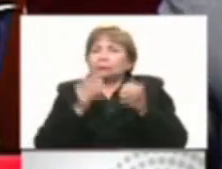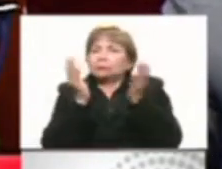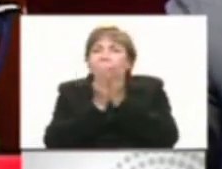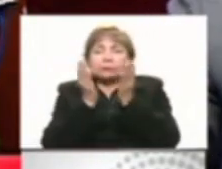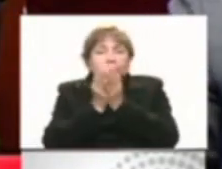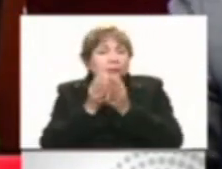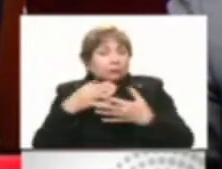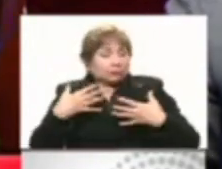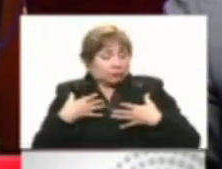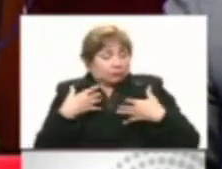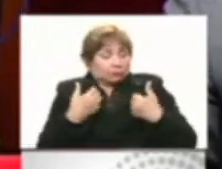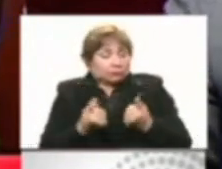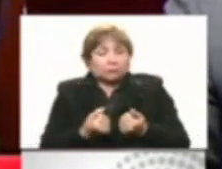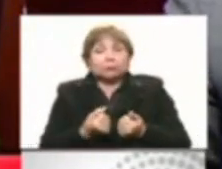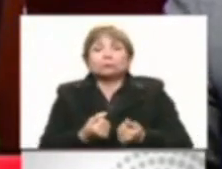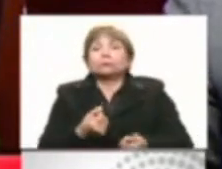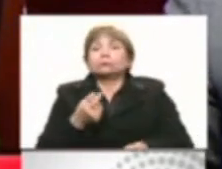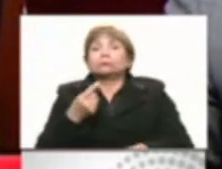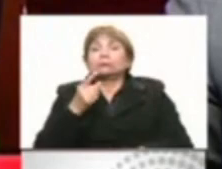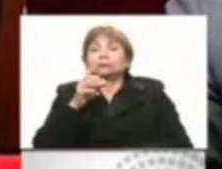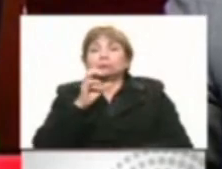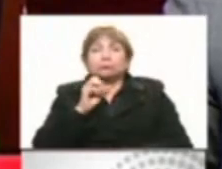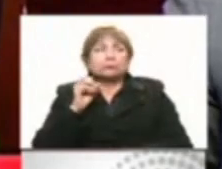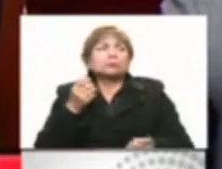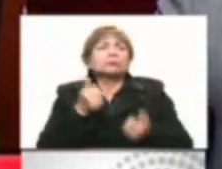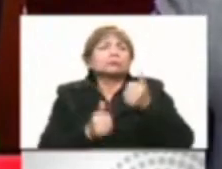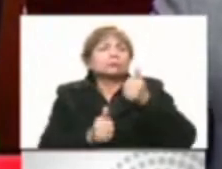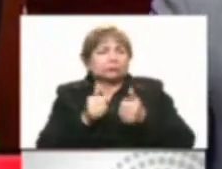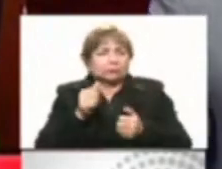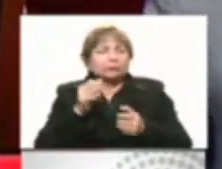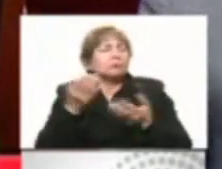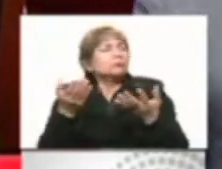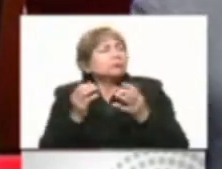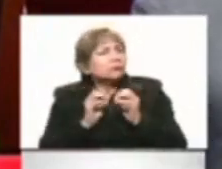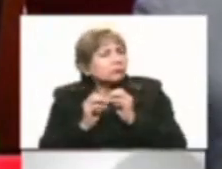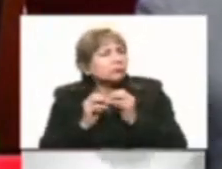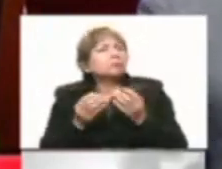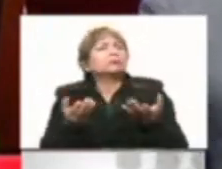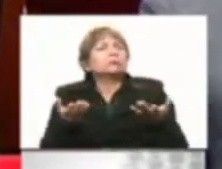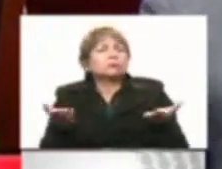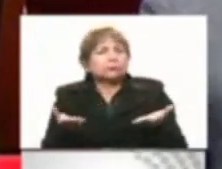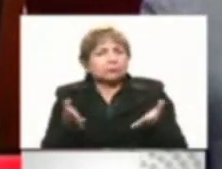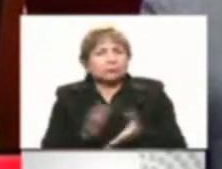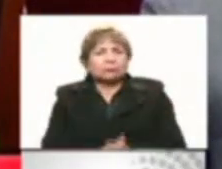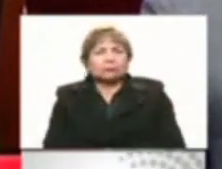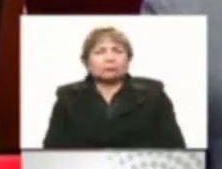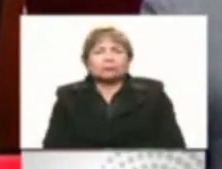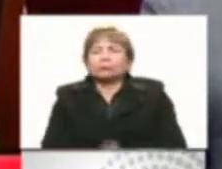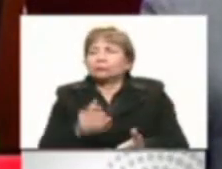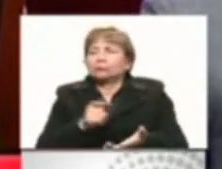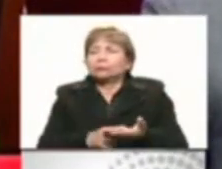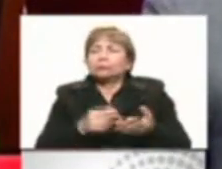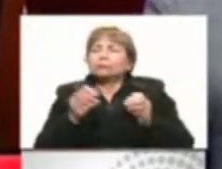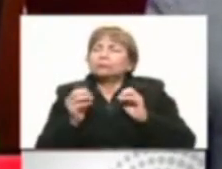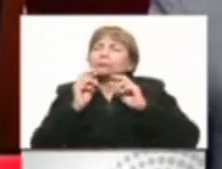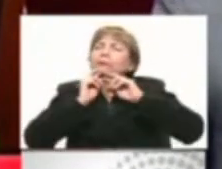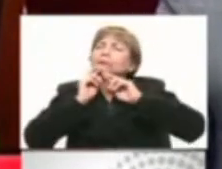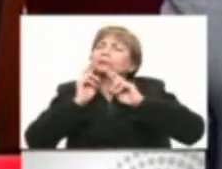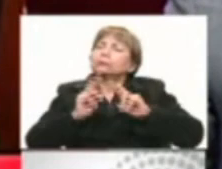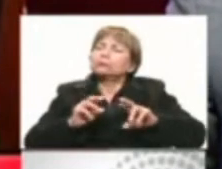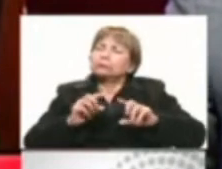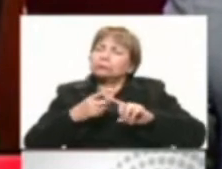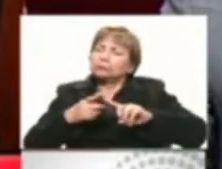educación y salud, supera los 100.000 millones de soles. ¿Y cuál es la solución para esto? Que dicho sea de paso, me tomo un minuto para responder a